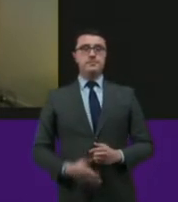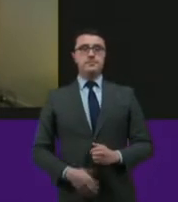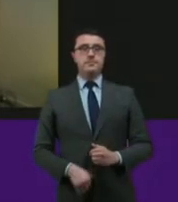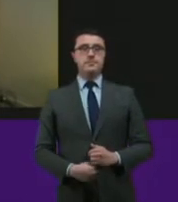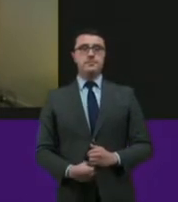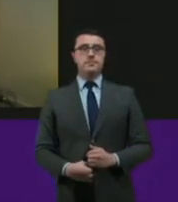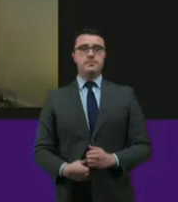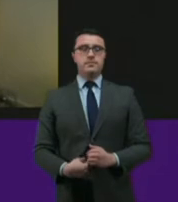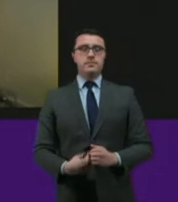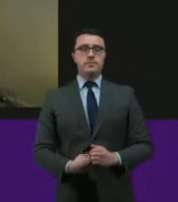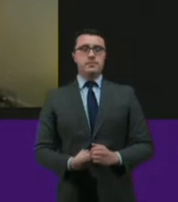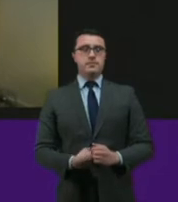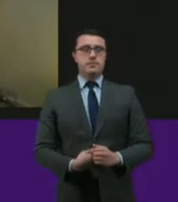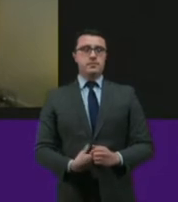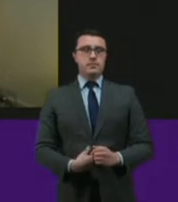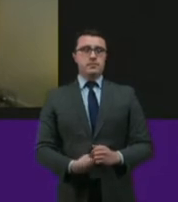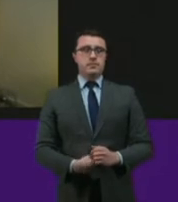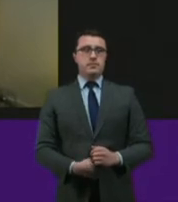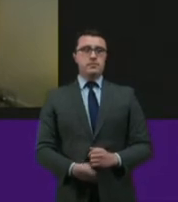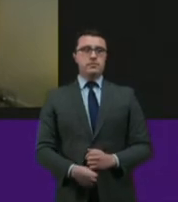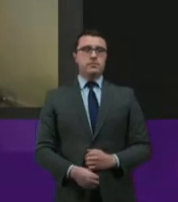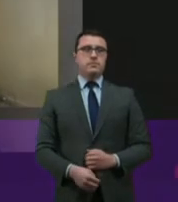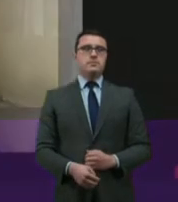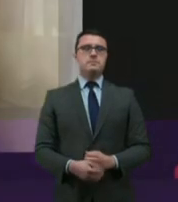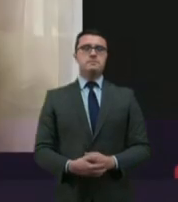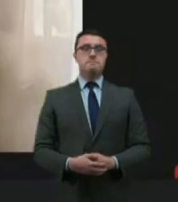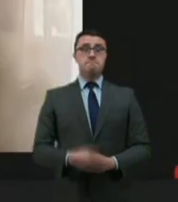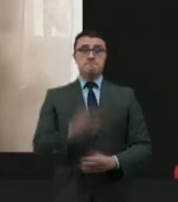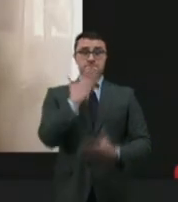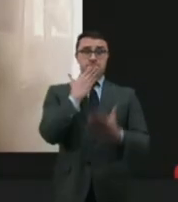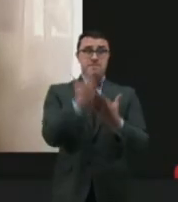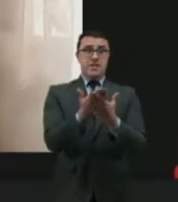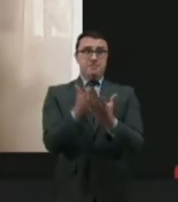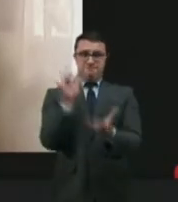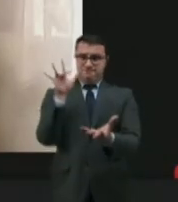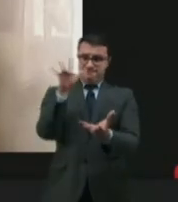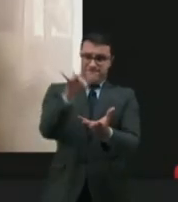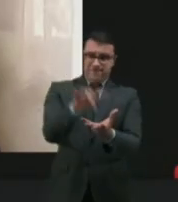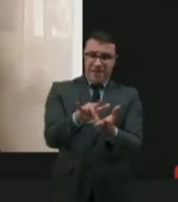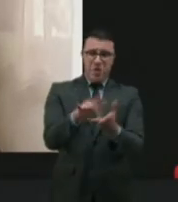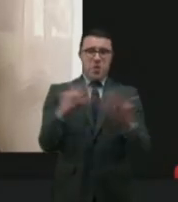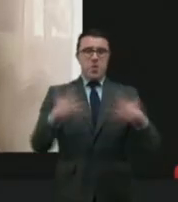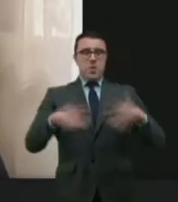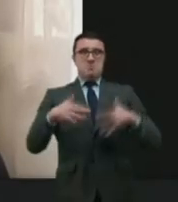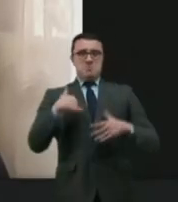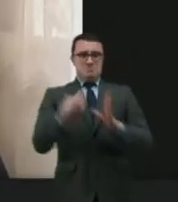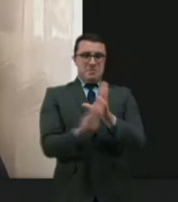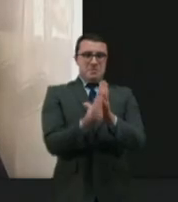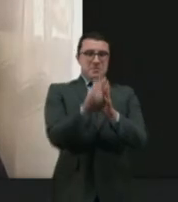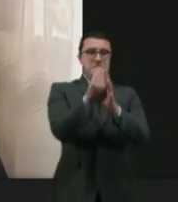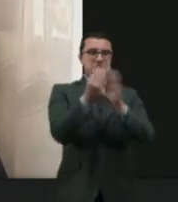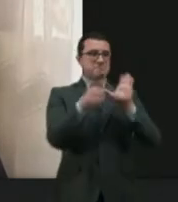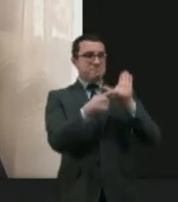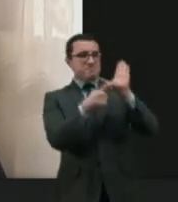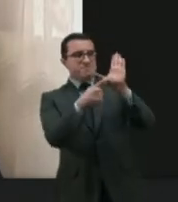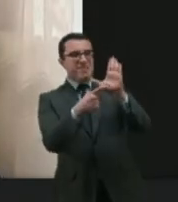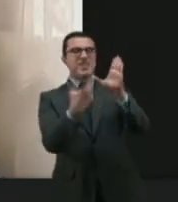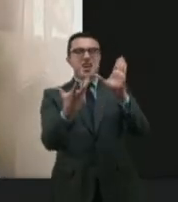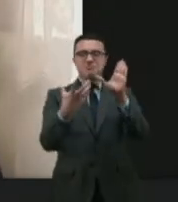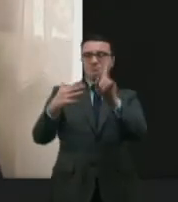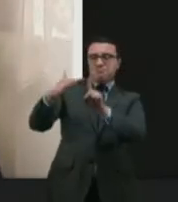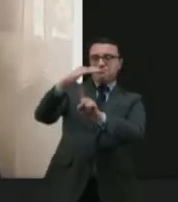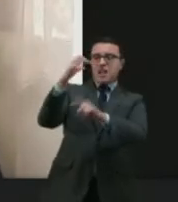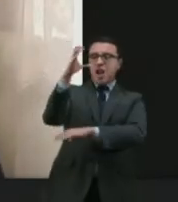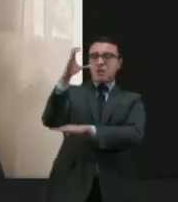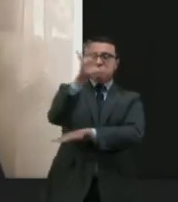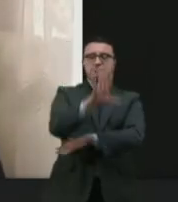Bueno, muchas gracias por darme este espacio. De verdad que es un emprendimiento y una forma en la cual todos podemos visualizar cuál es la panorámica del país.